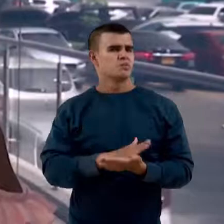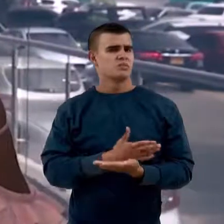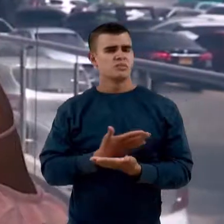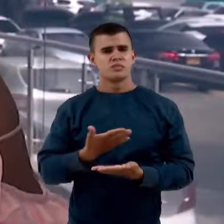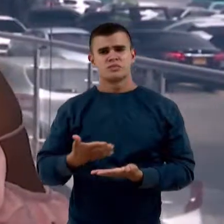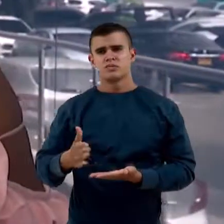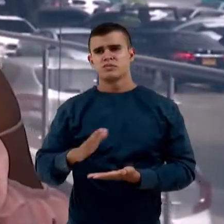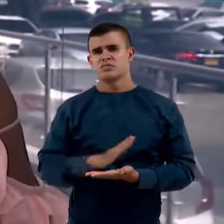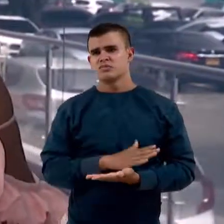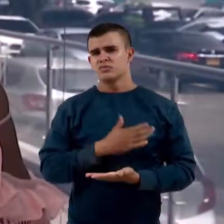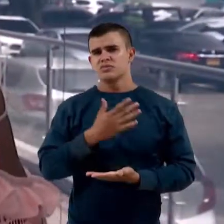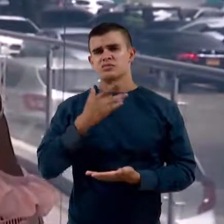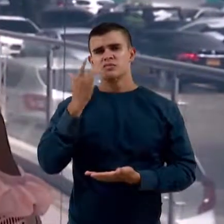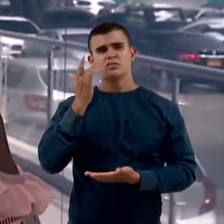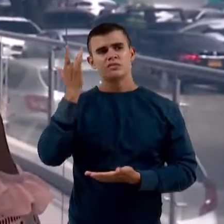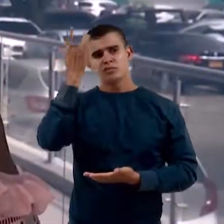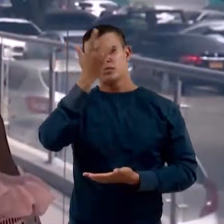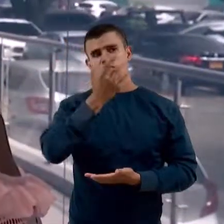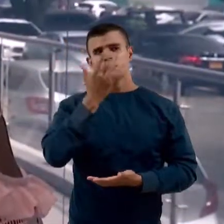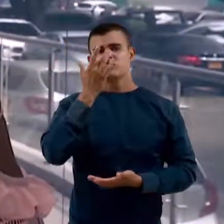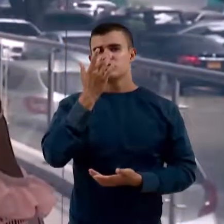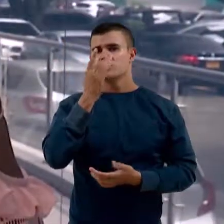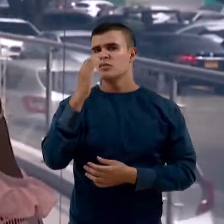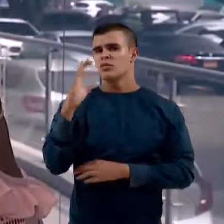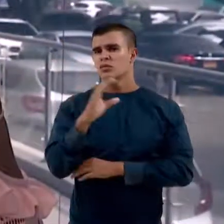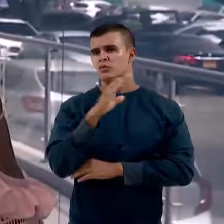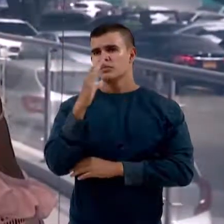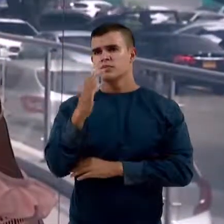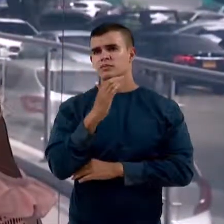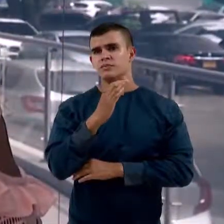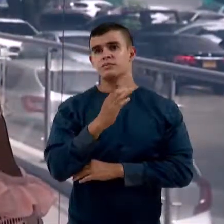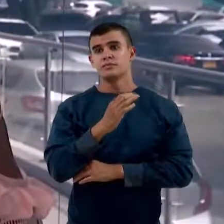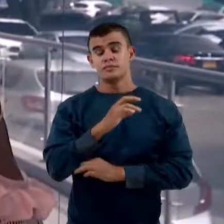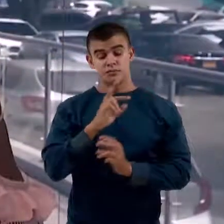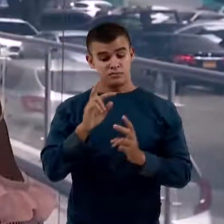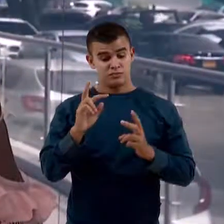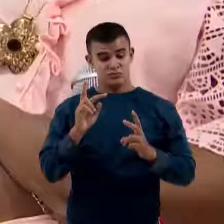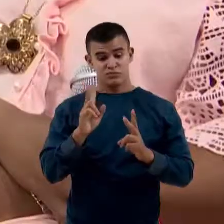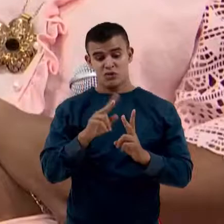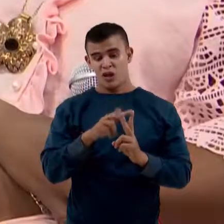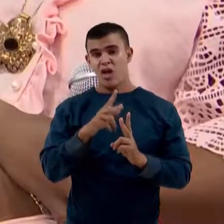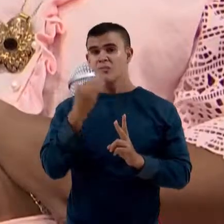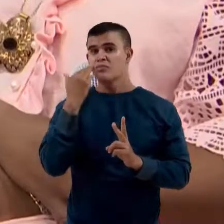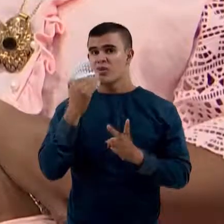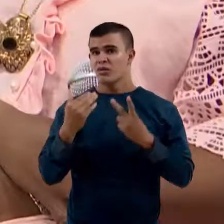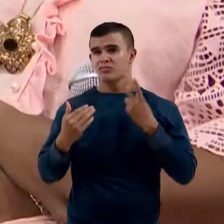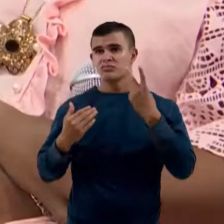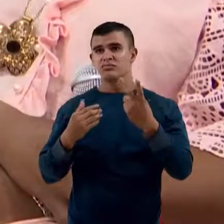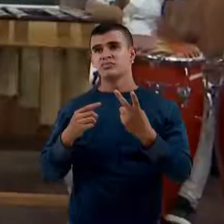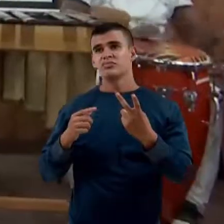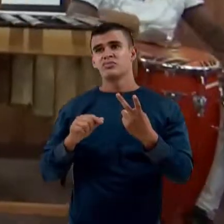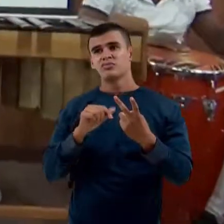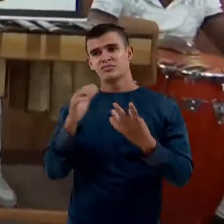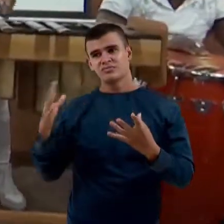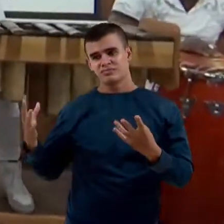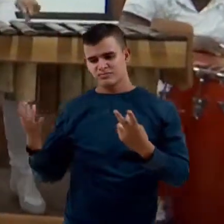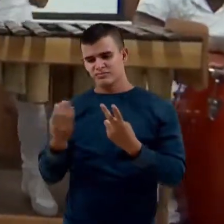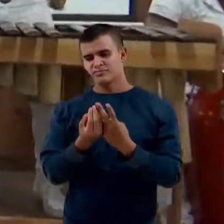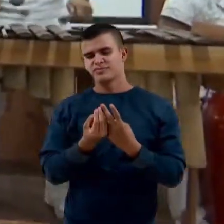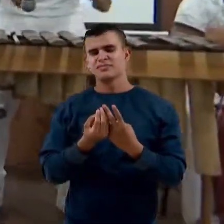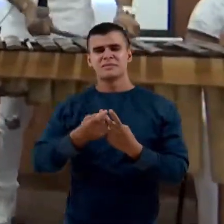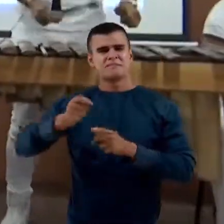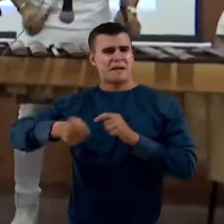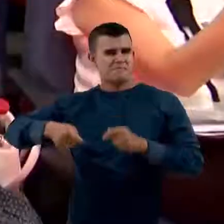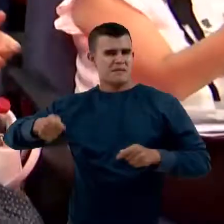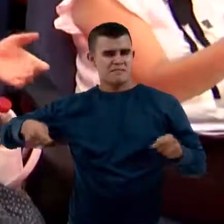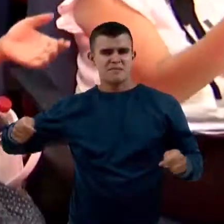que es la música negra colombiana. Estas dos mujeres, junto a la chirimía de la